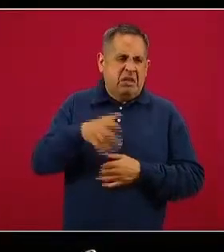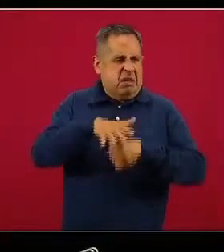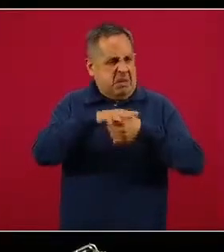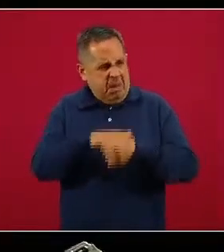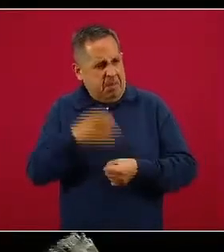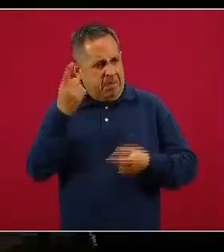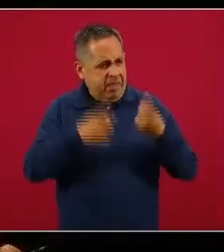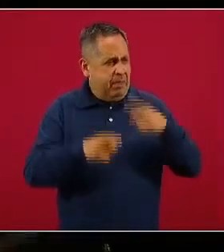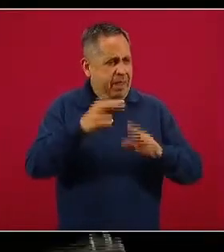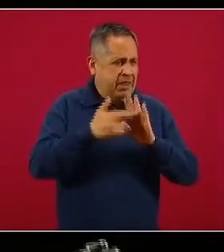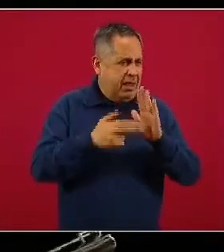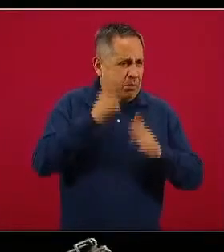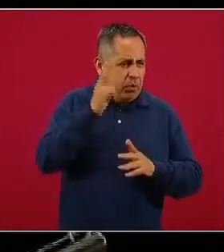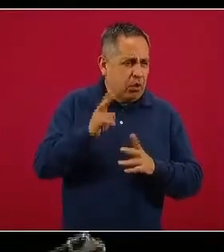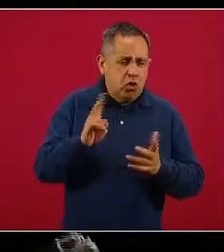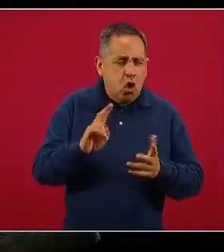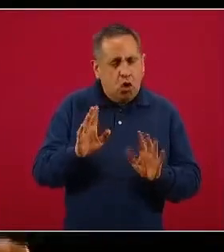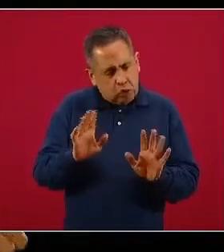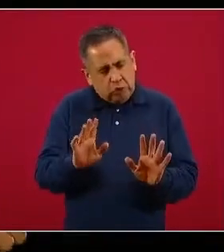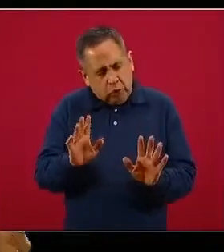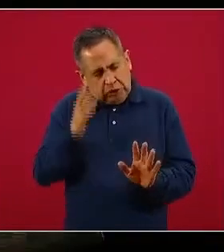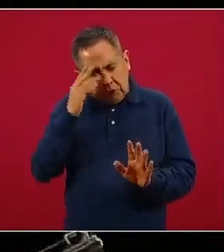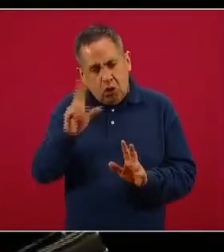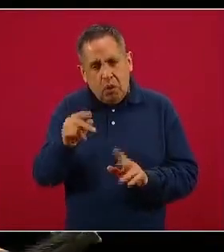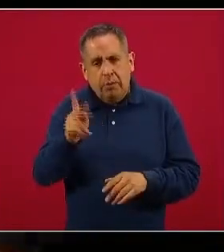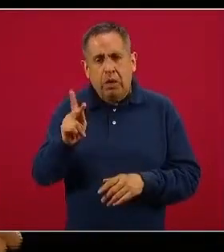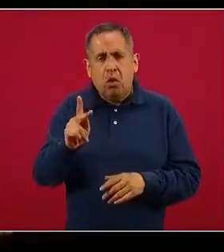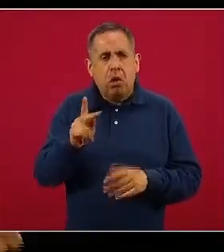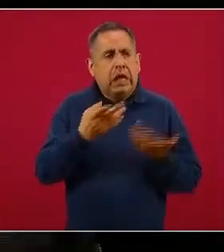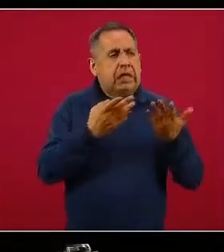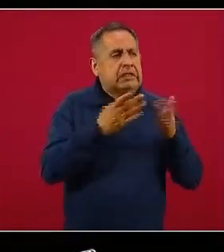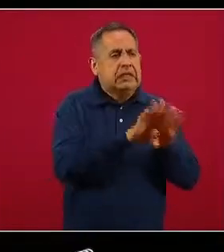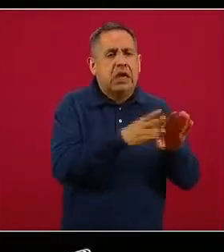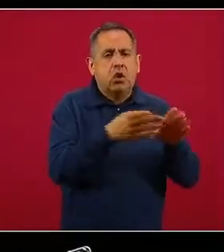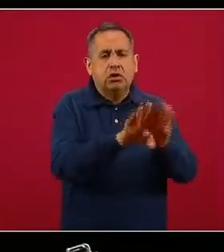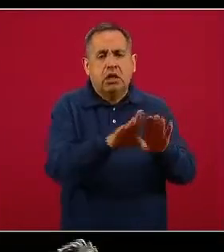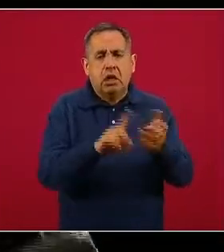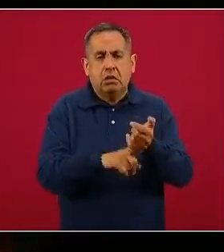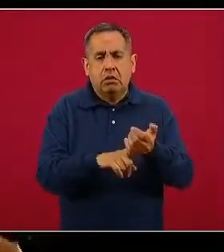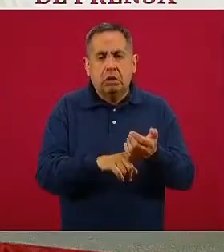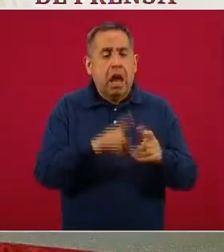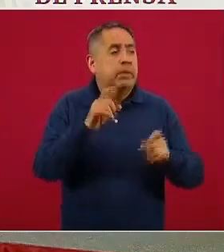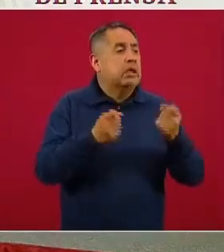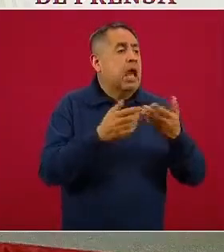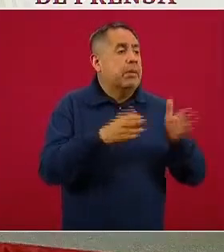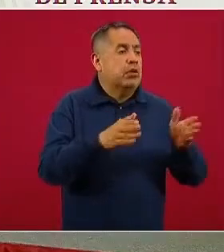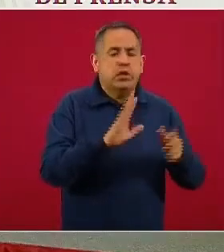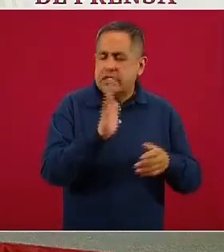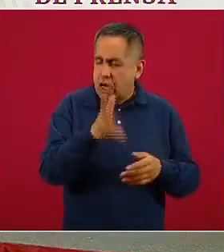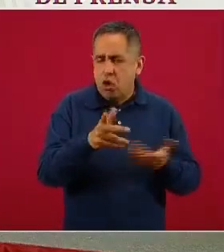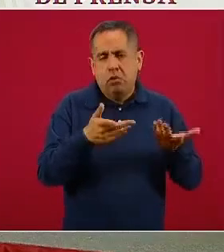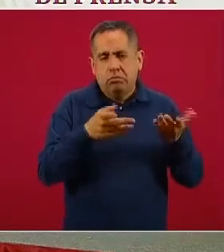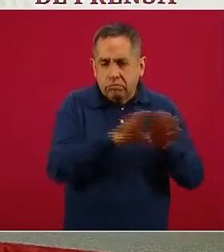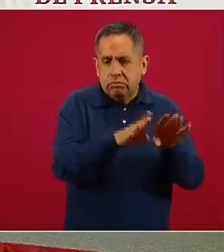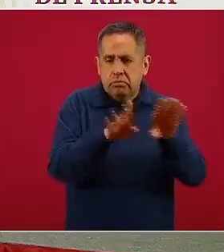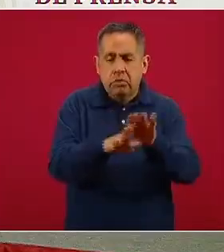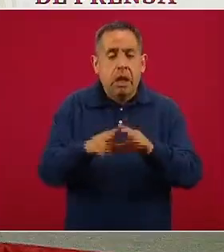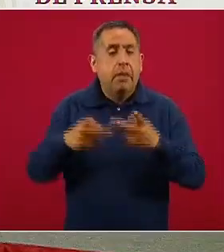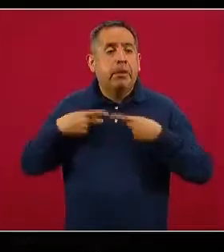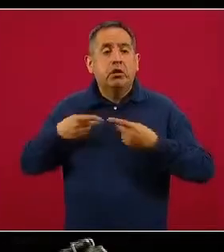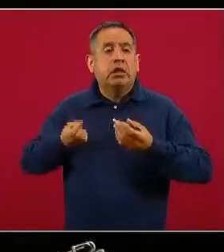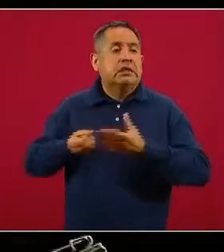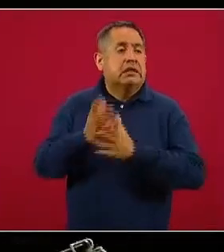coercitivas ni nada, pero que sea más duro la cuestión de tener cerrados sitios que no tienen que estar abiertos, la movilidad de la gente, excepción